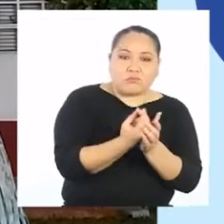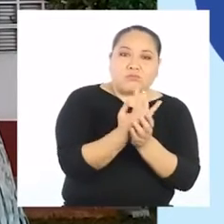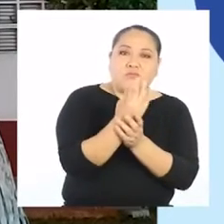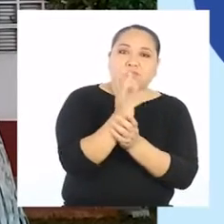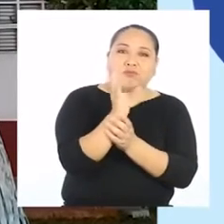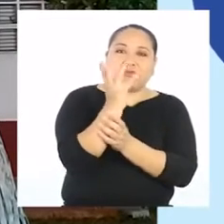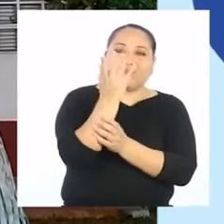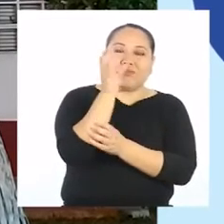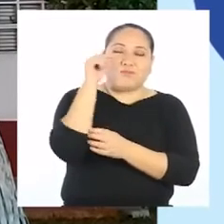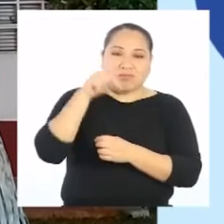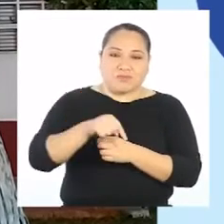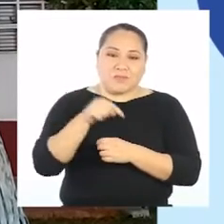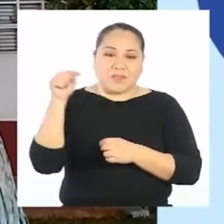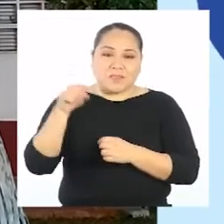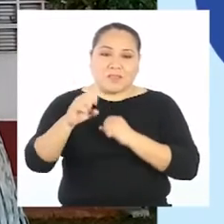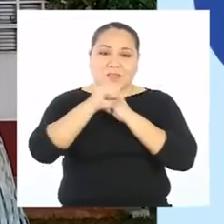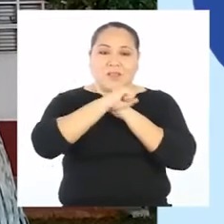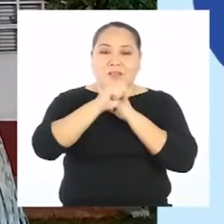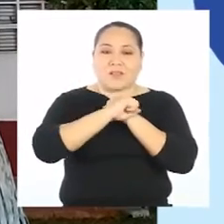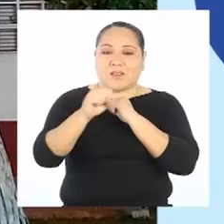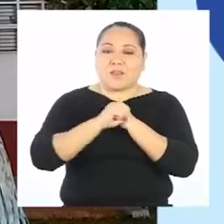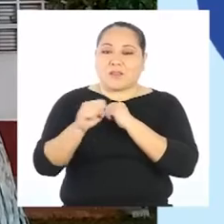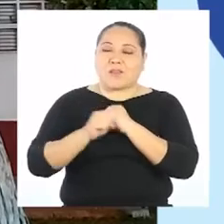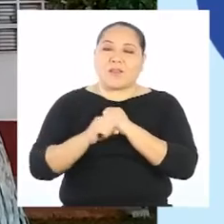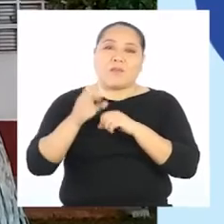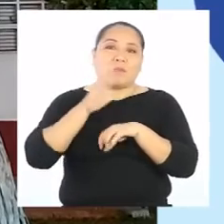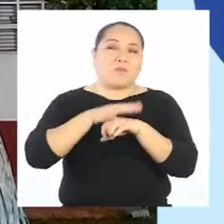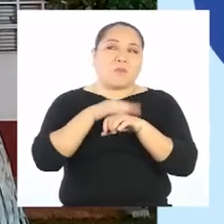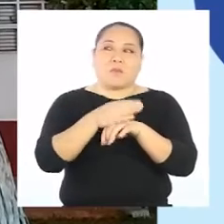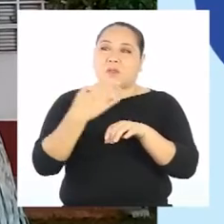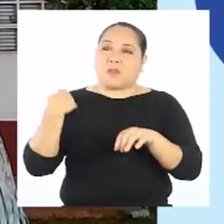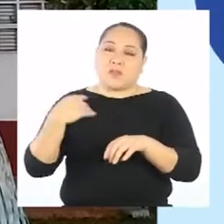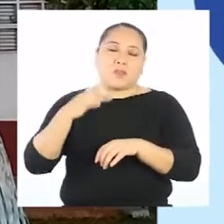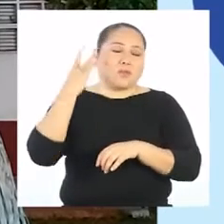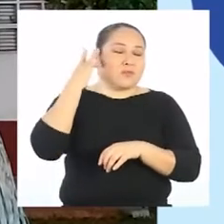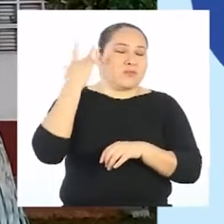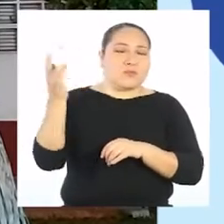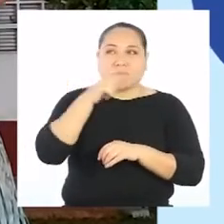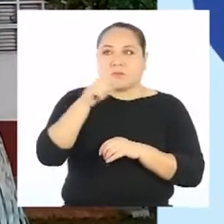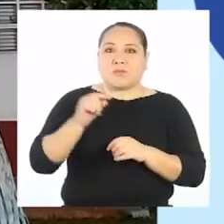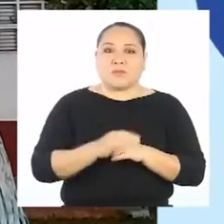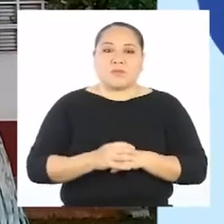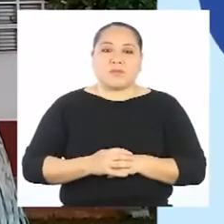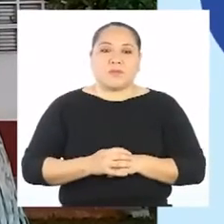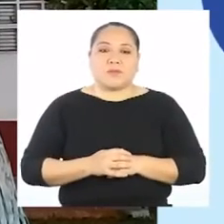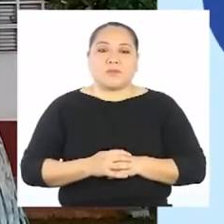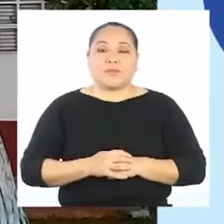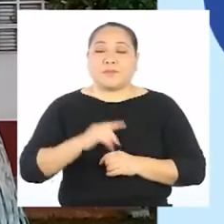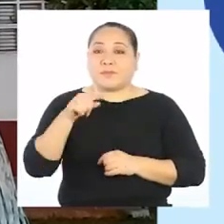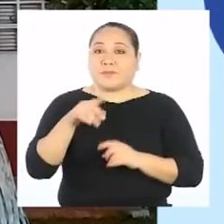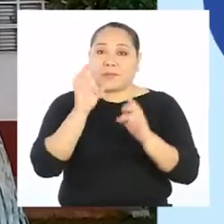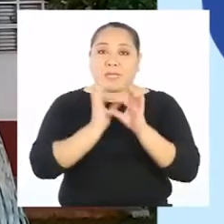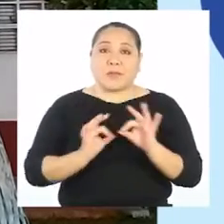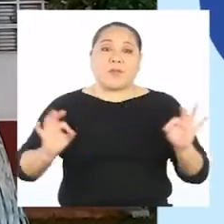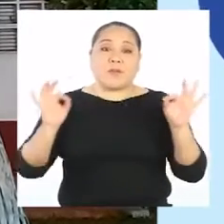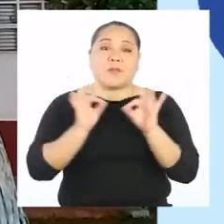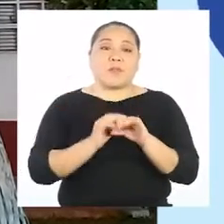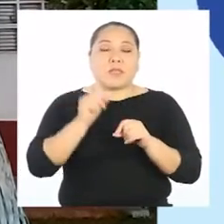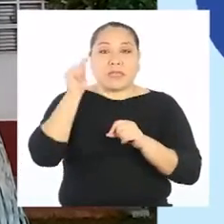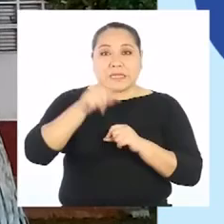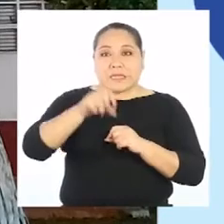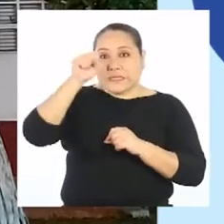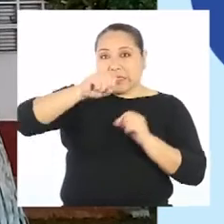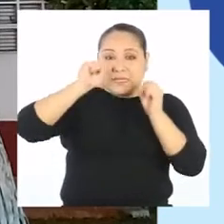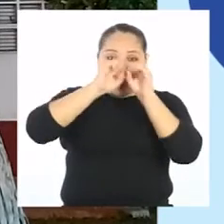jardín. Esta campaña buscaba evitar el uso de pirotécnicos y así prevenir la contaminación sonora y la del aire. Es